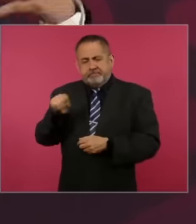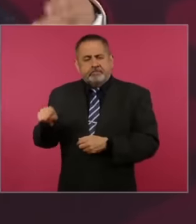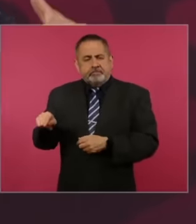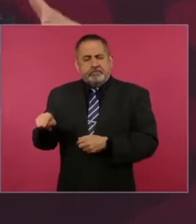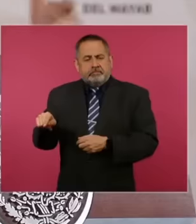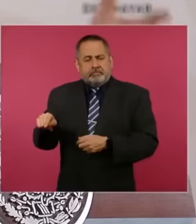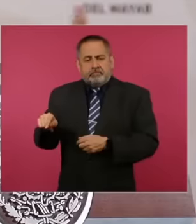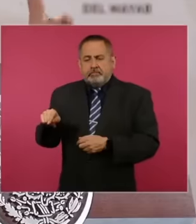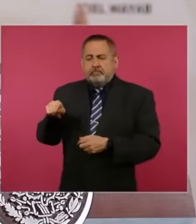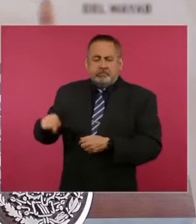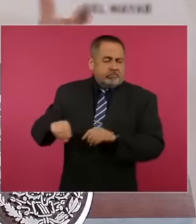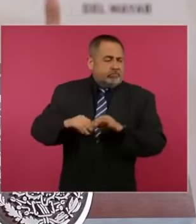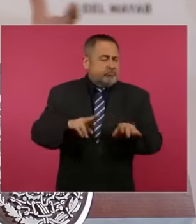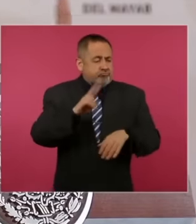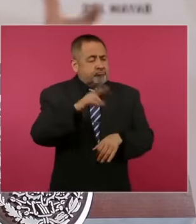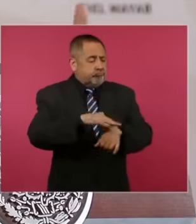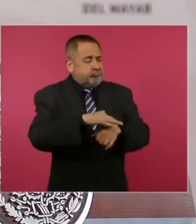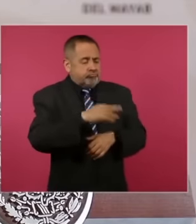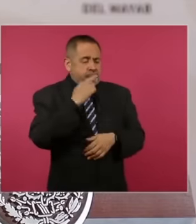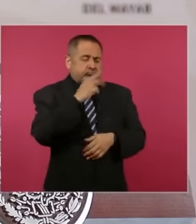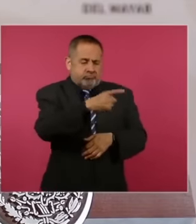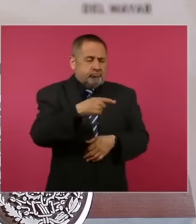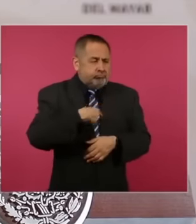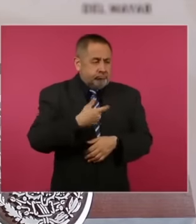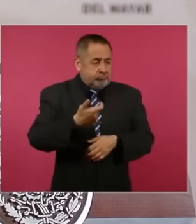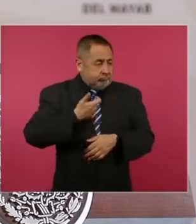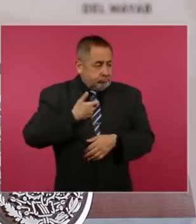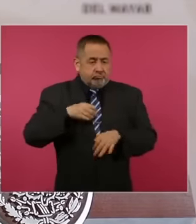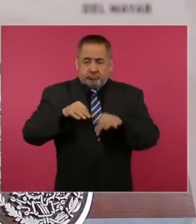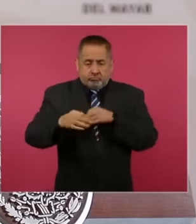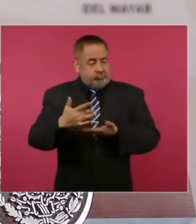y dan a conocer sus testimonios.